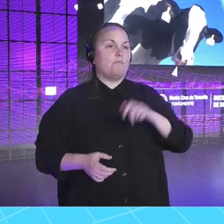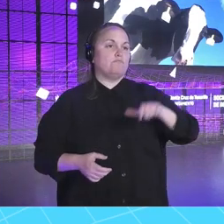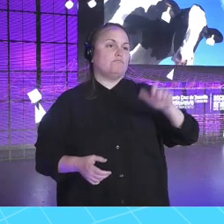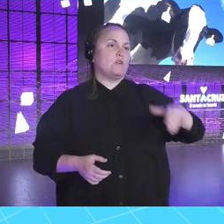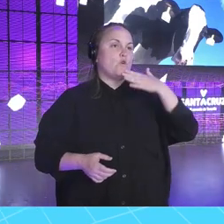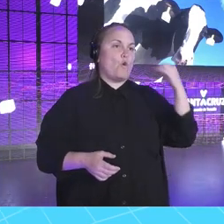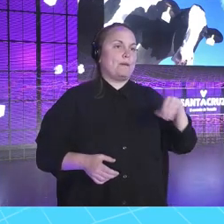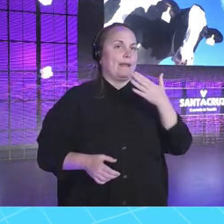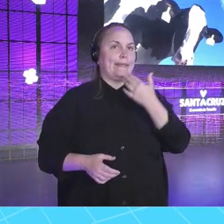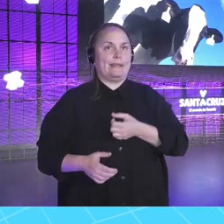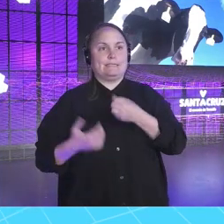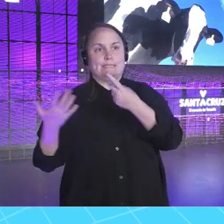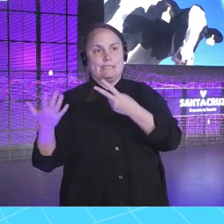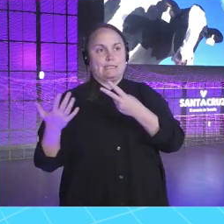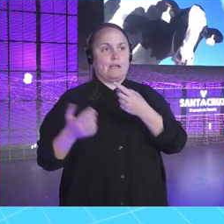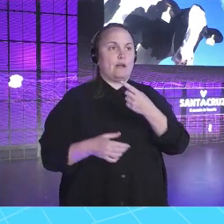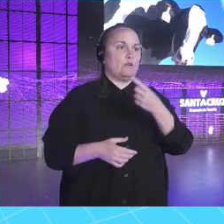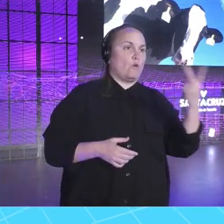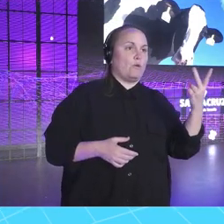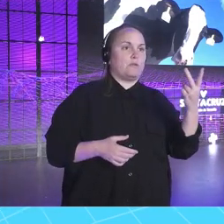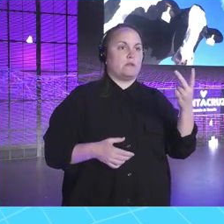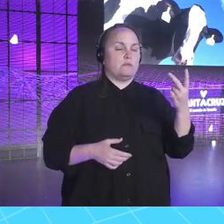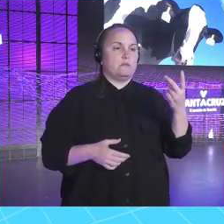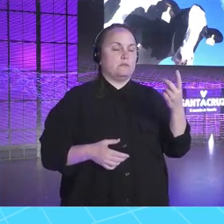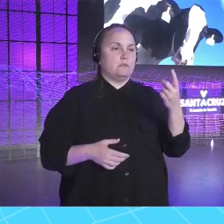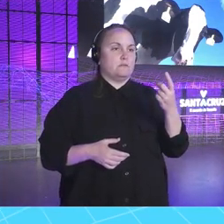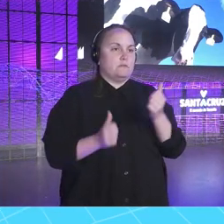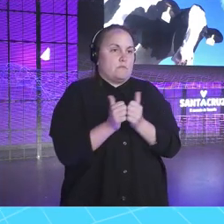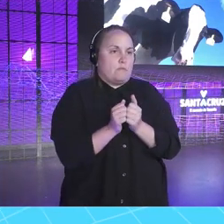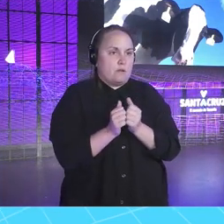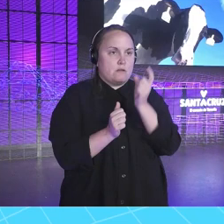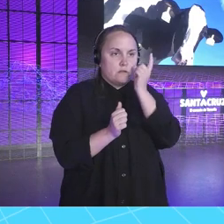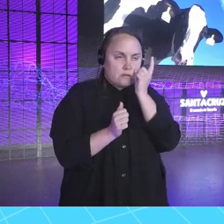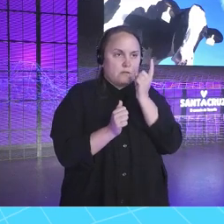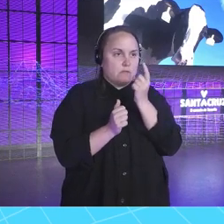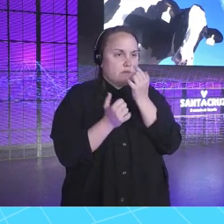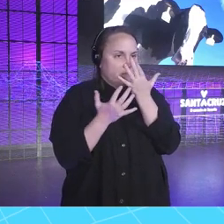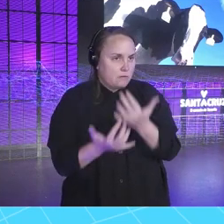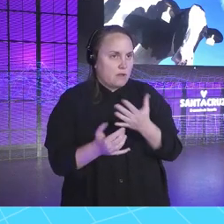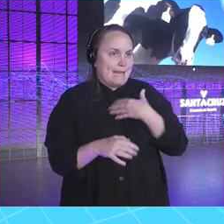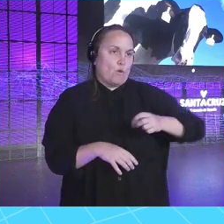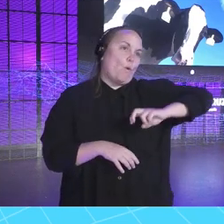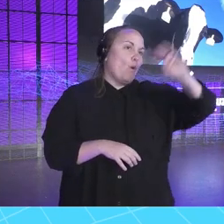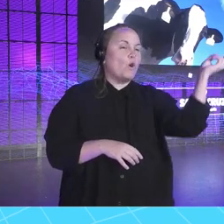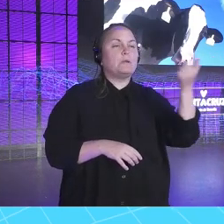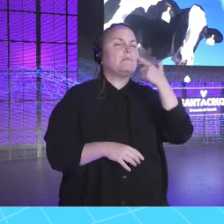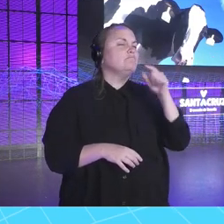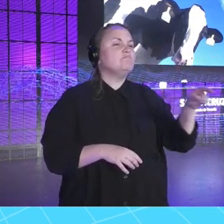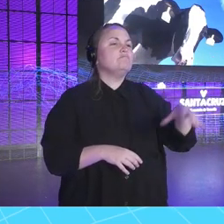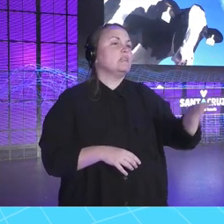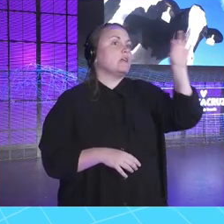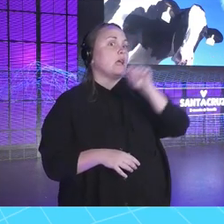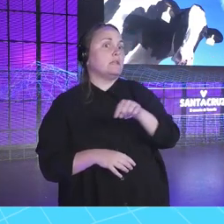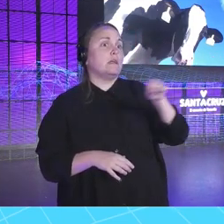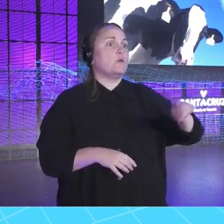entre 7 y 12 años que están adictos a las pantallas y queremos que hagan otra cosa Dime un Público con el que puede ser